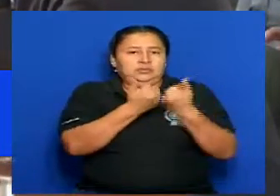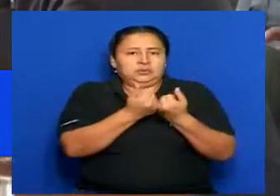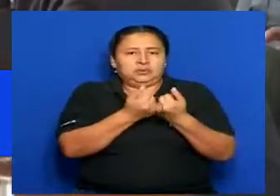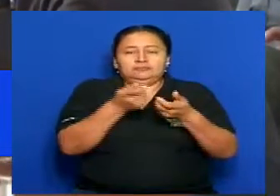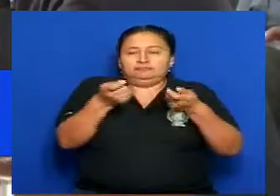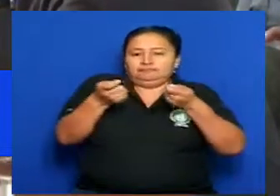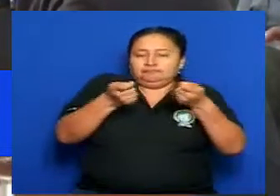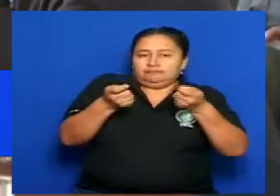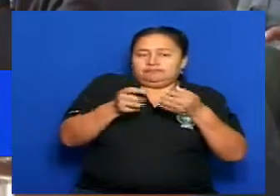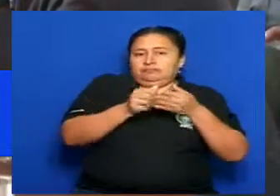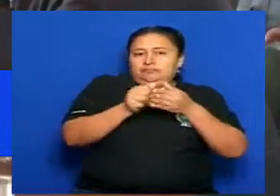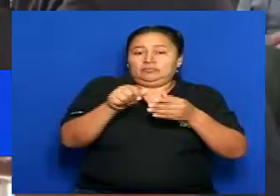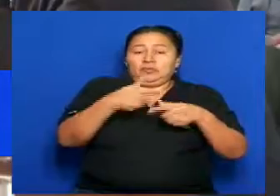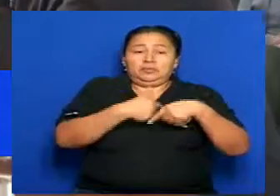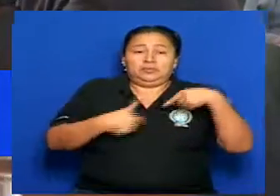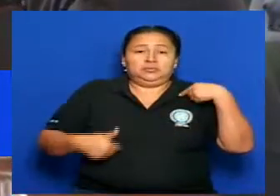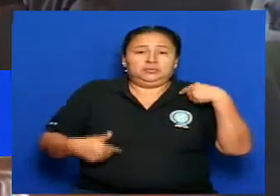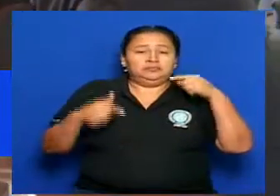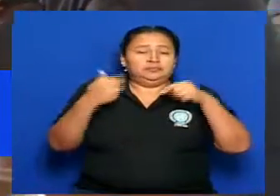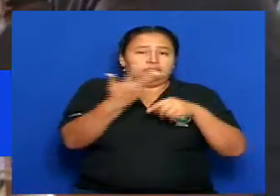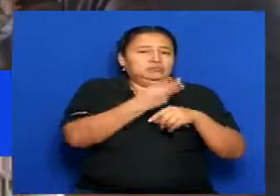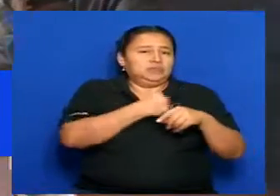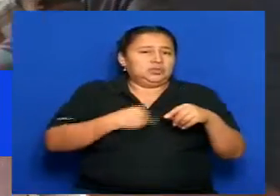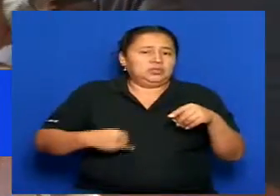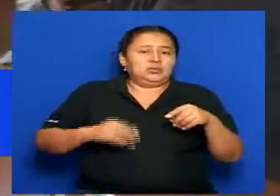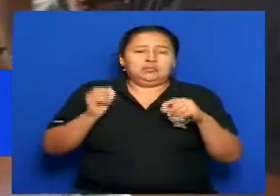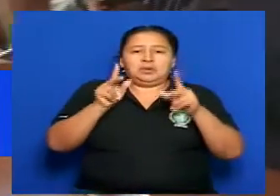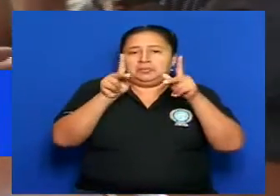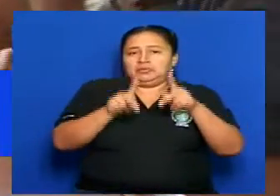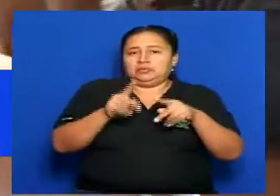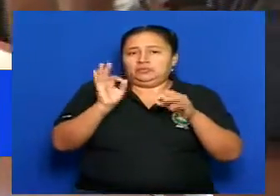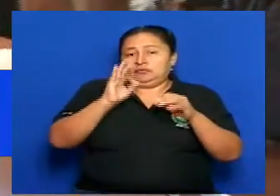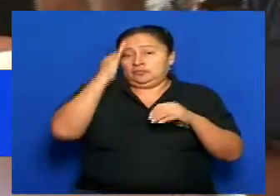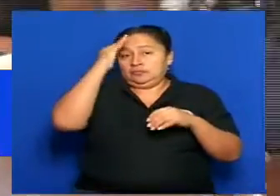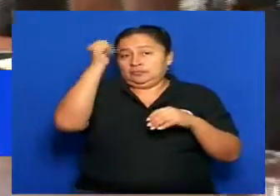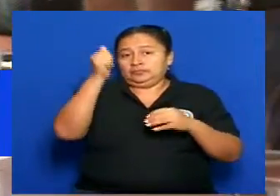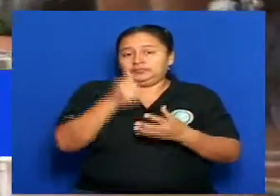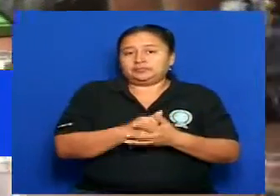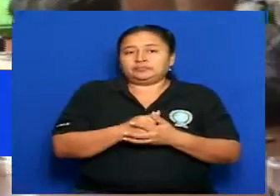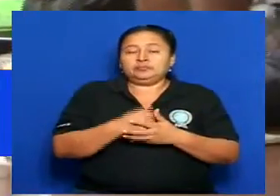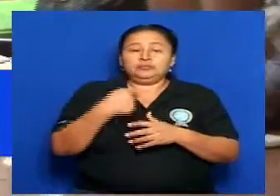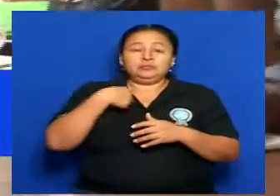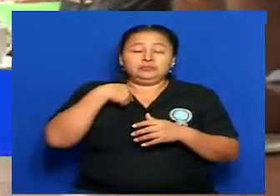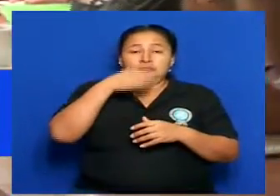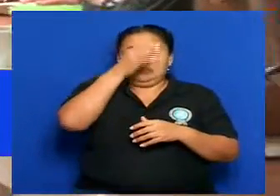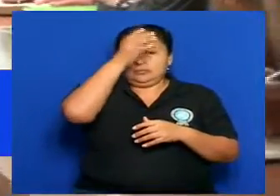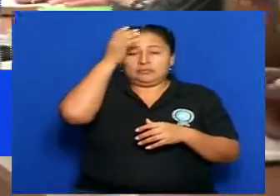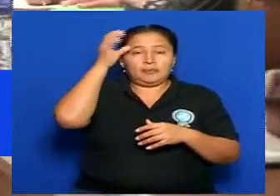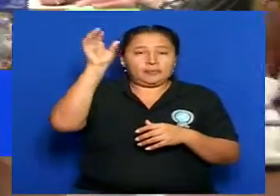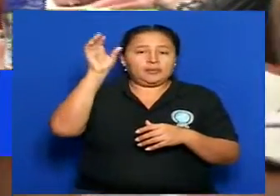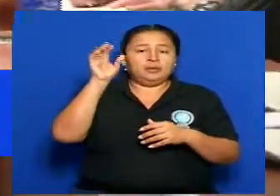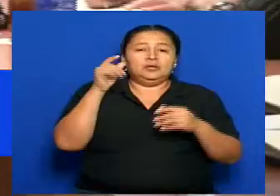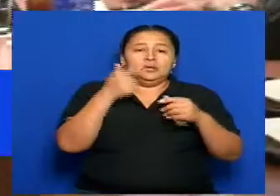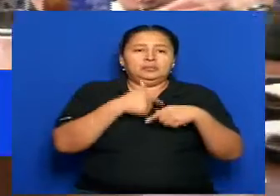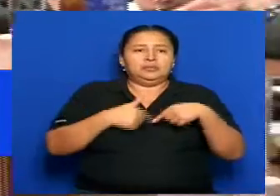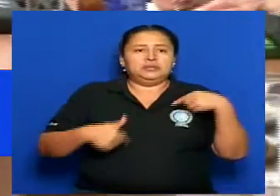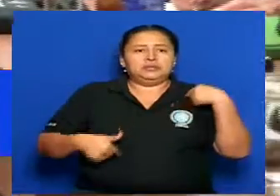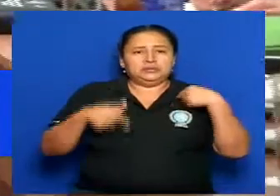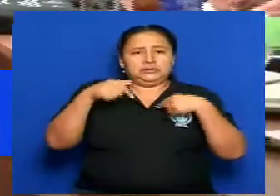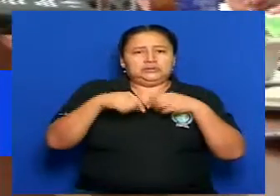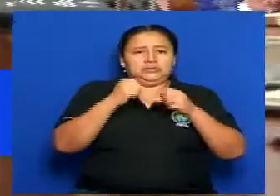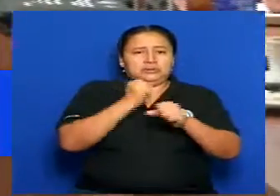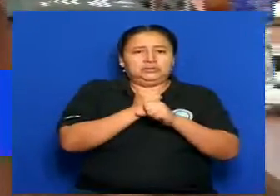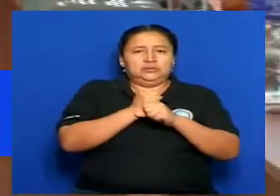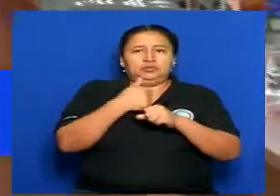en el ejecutivo esto y para la población en general creo que la presidencia mide este año